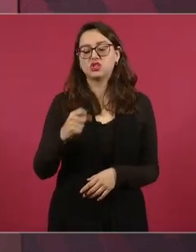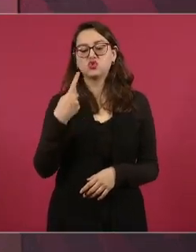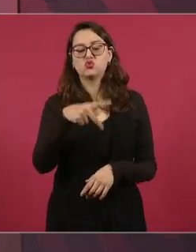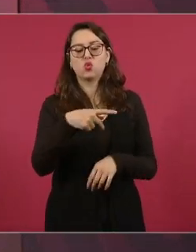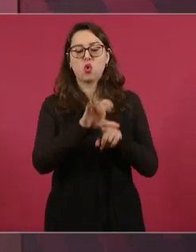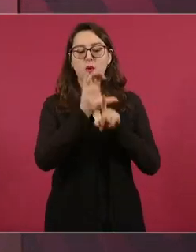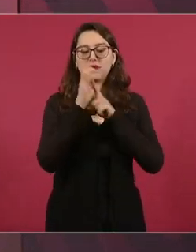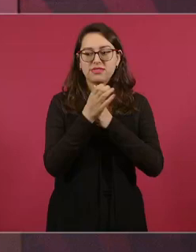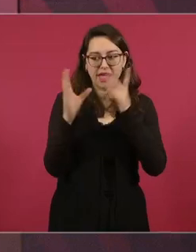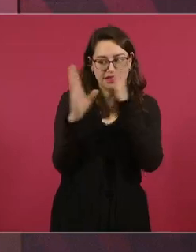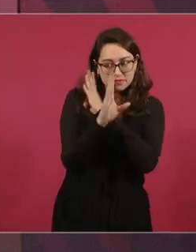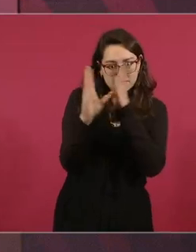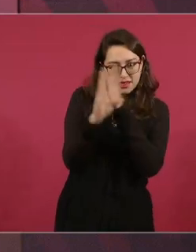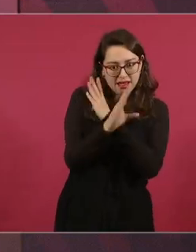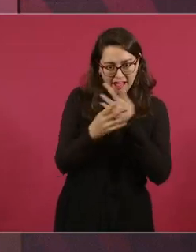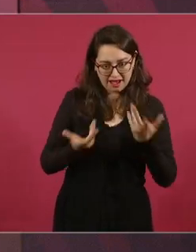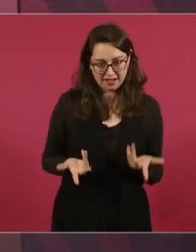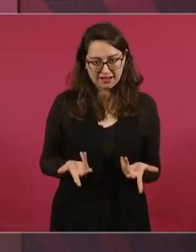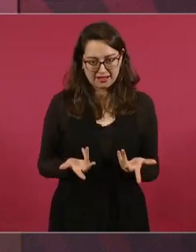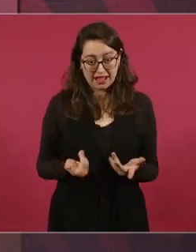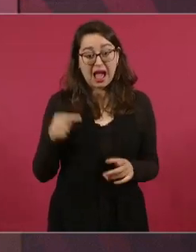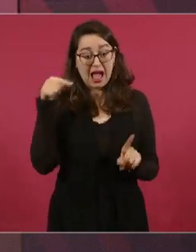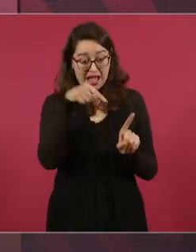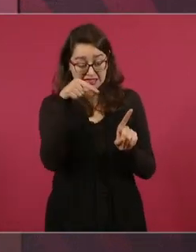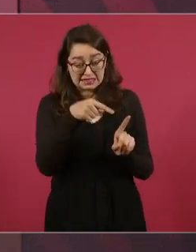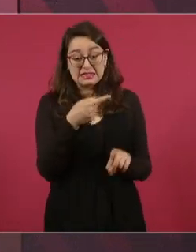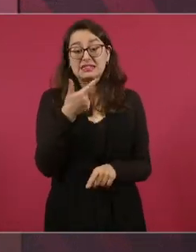De esa escuela salió